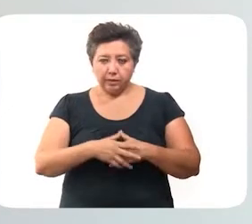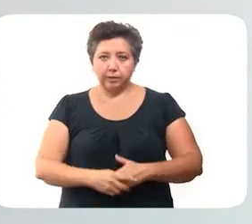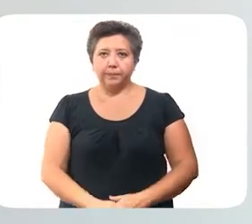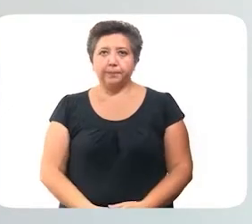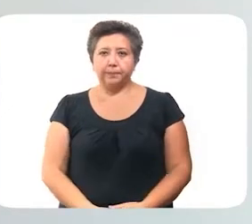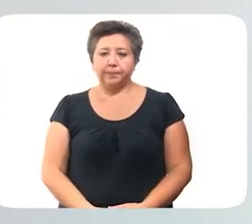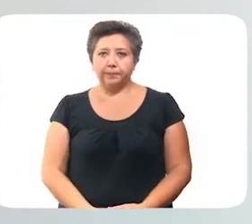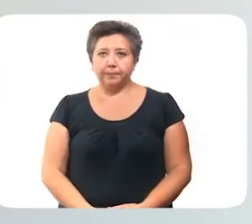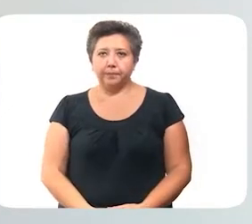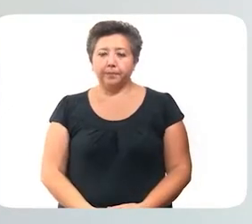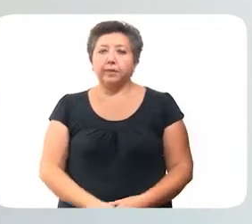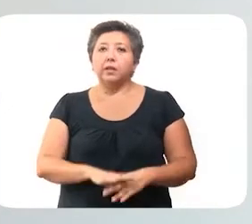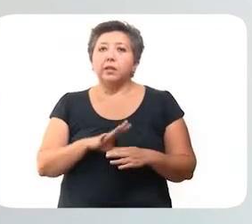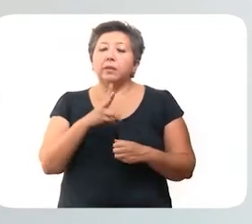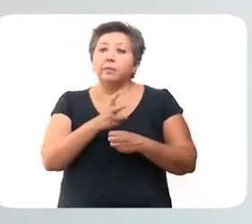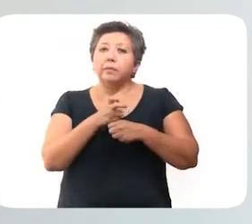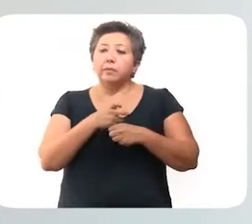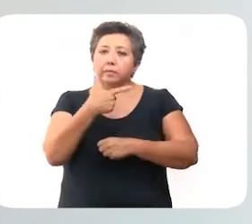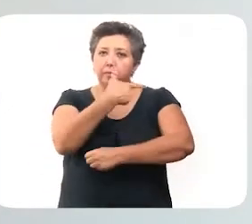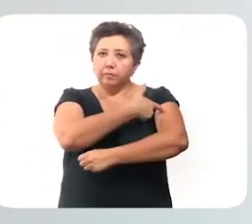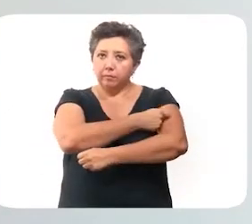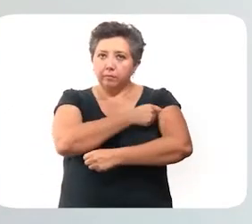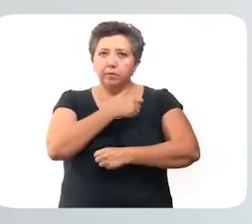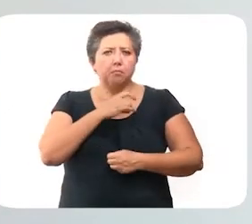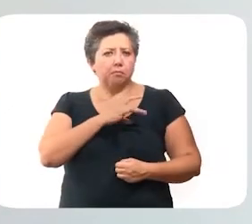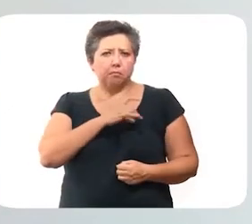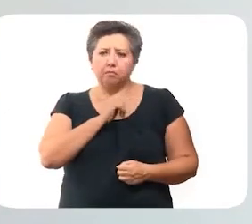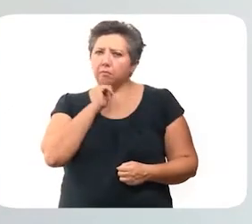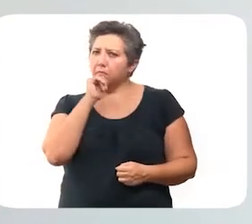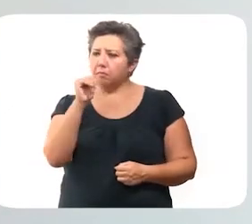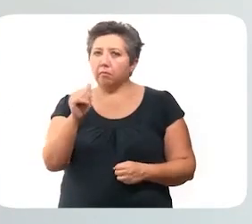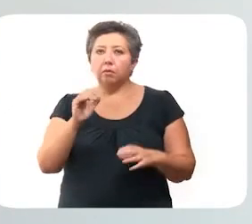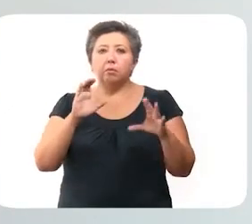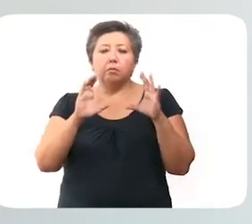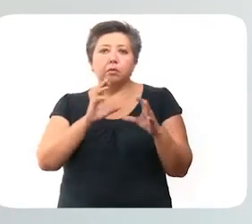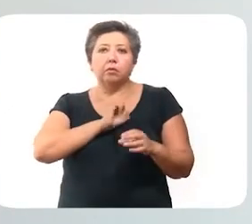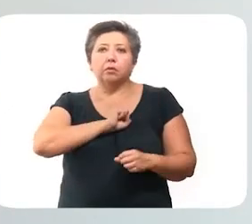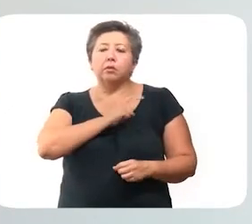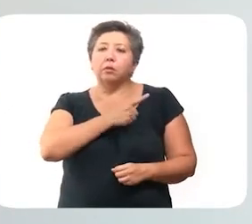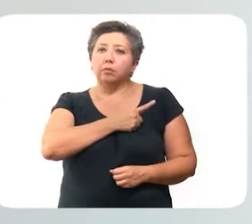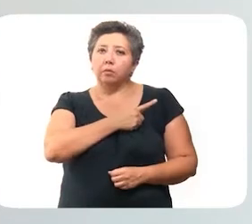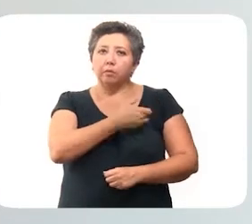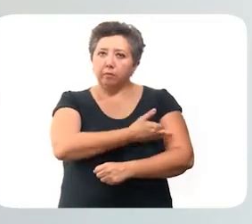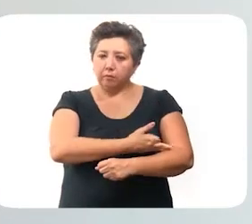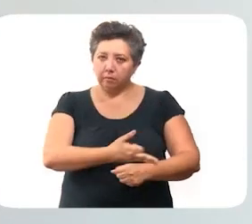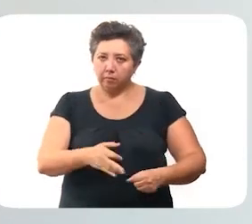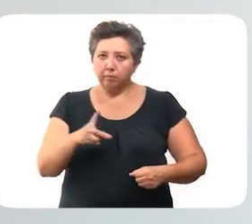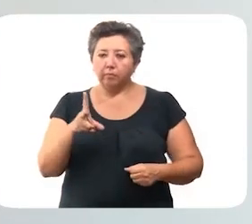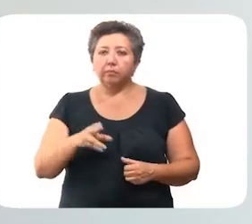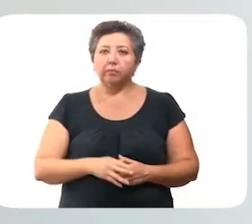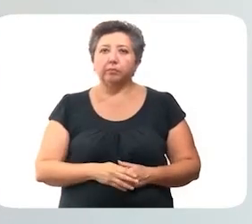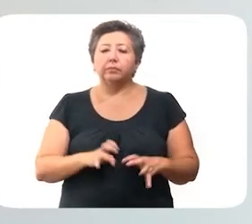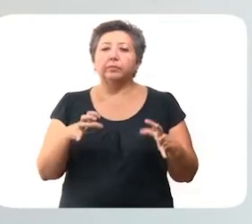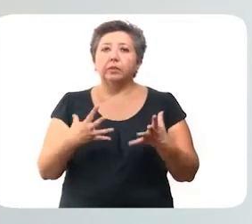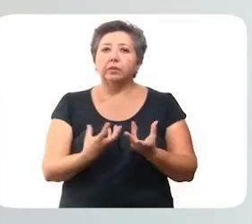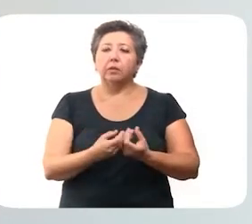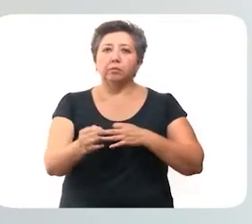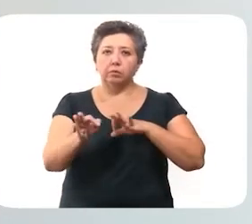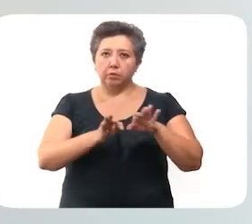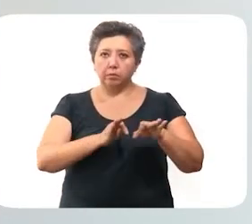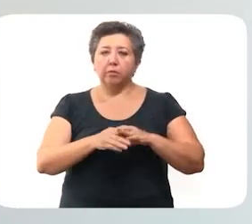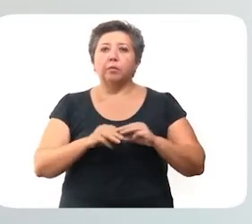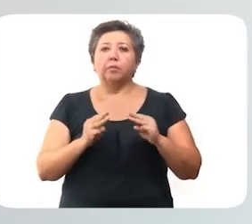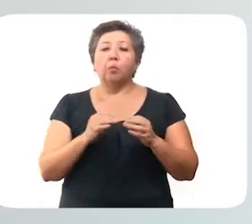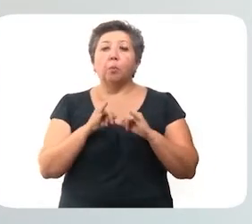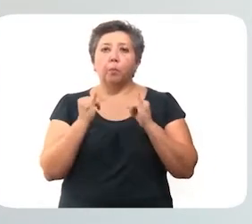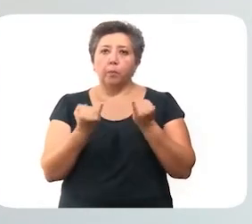próximamente. Los invitamos a vacunarse sin temor para proteger nuestra salud y la de nuestras familias. Estamos trabajando de